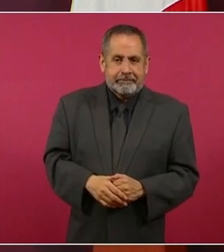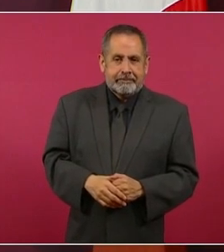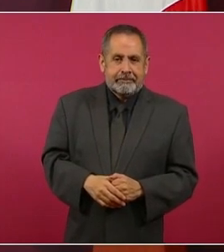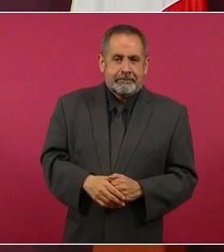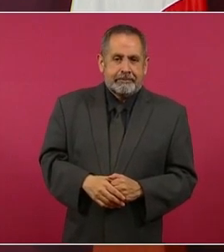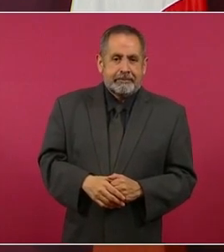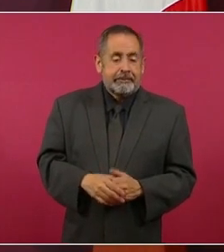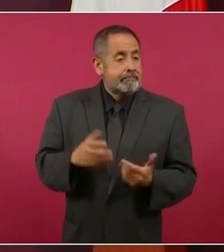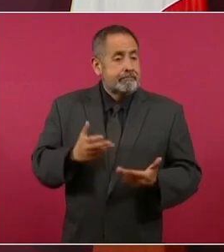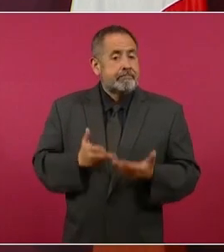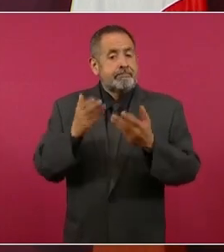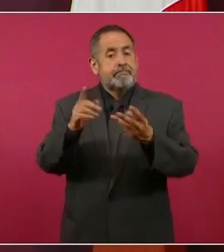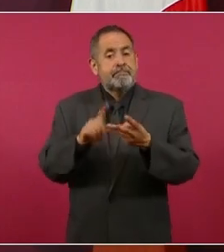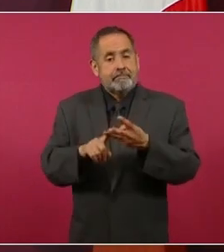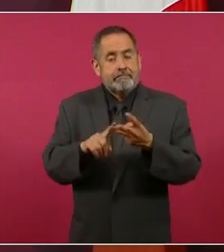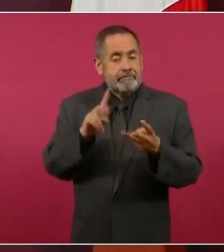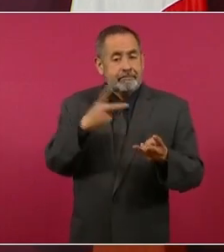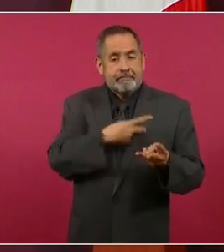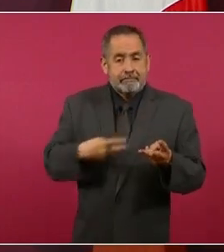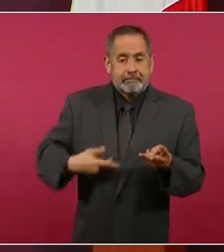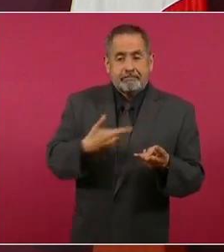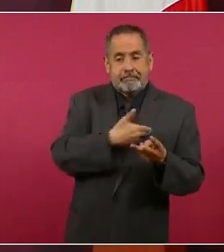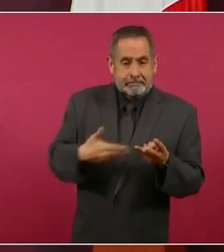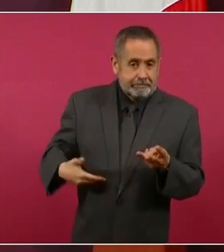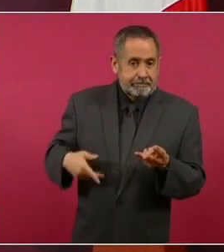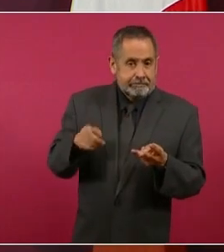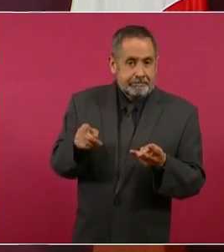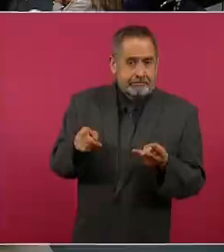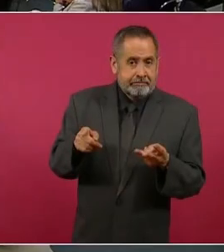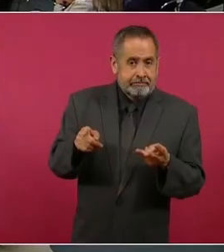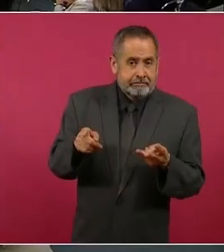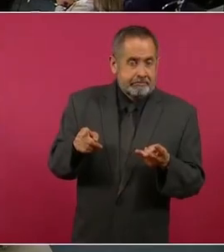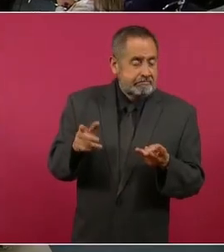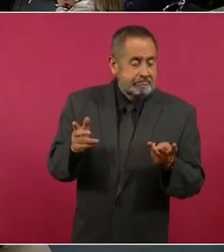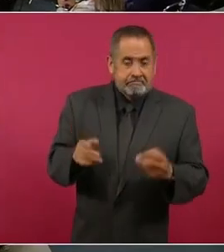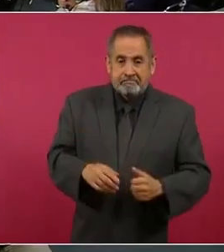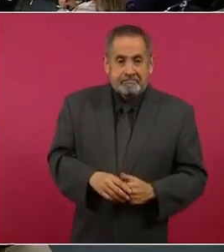se lo ofrecía la vicepresidenta